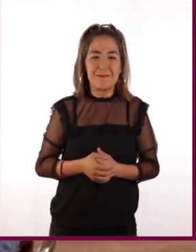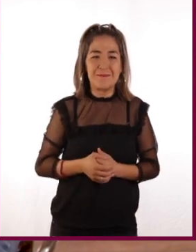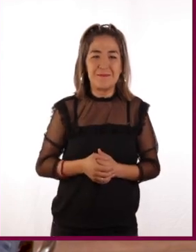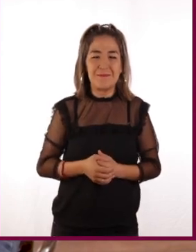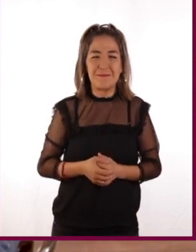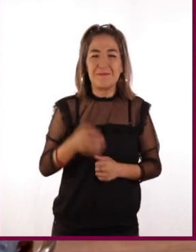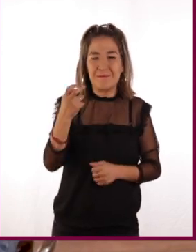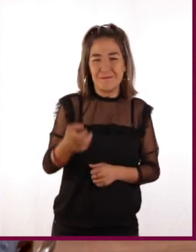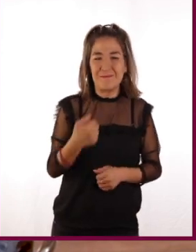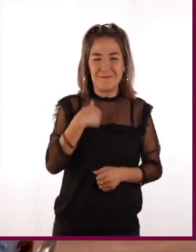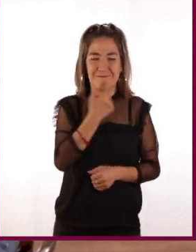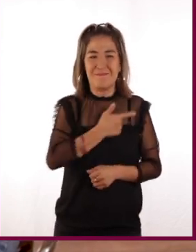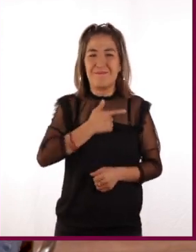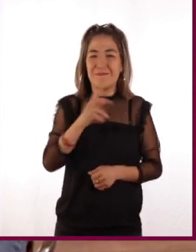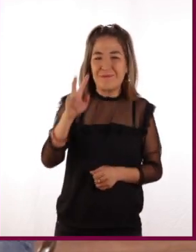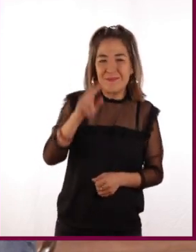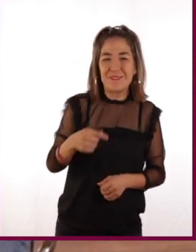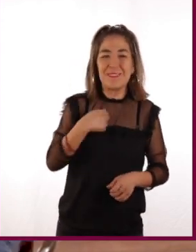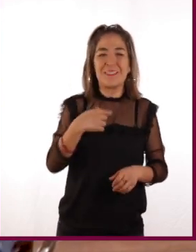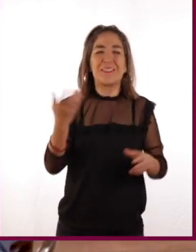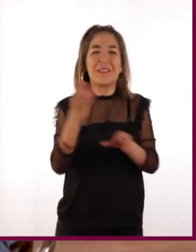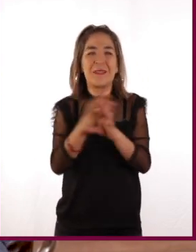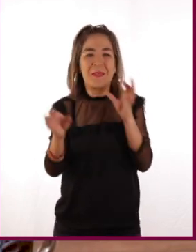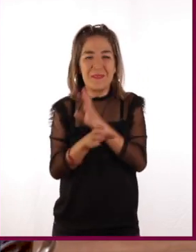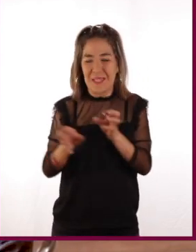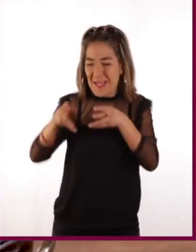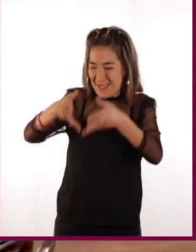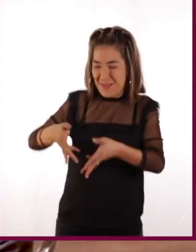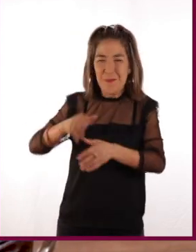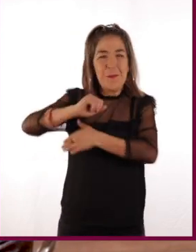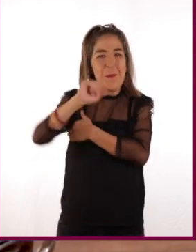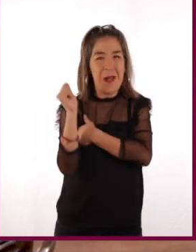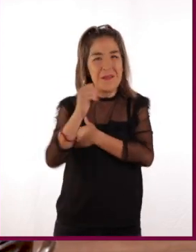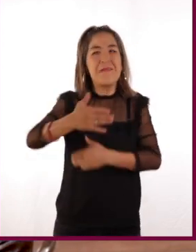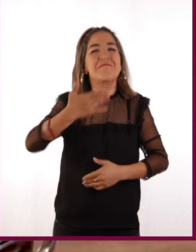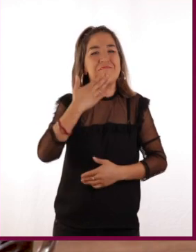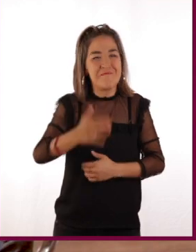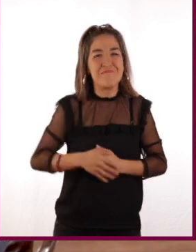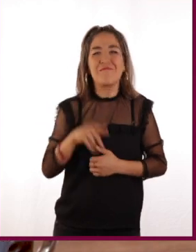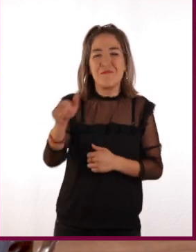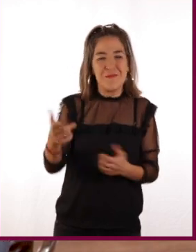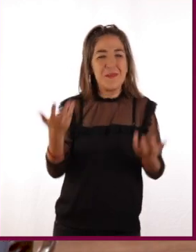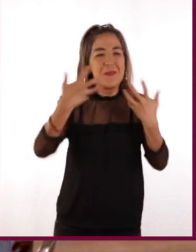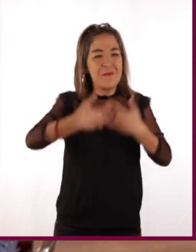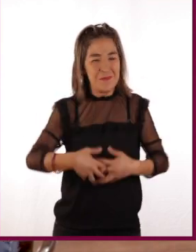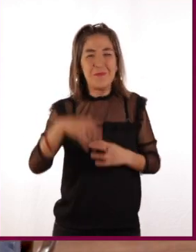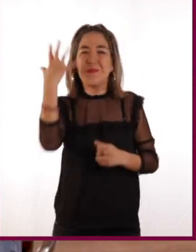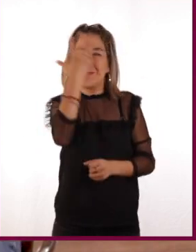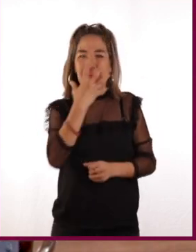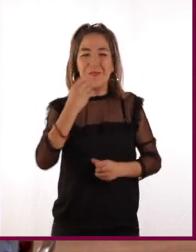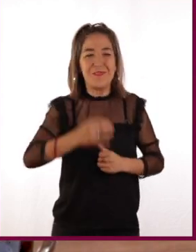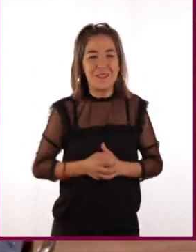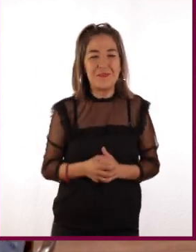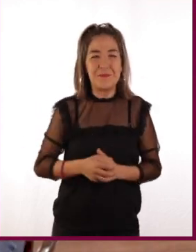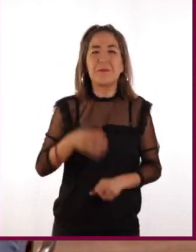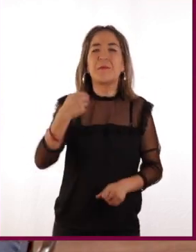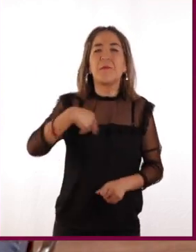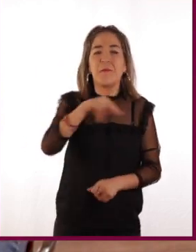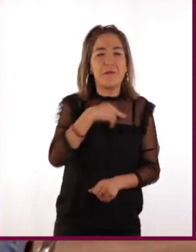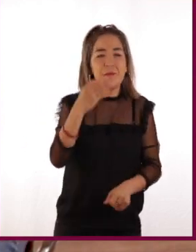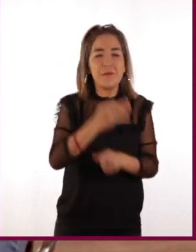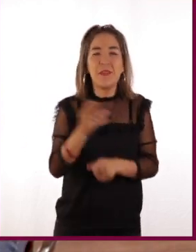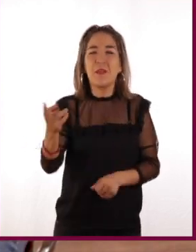mira. Ay, Así esta me da gusto, así que voy a guardar mis objetos aquí, ¿no? claro, te quedó muy funcional y muy bella,